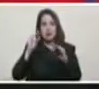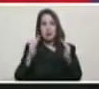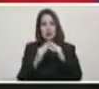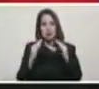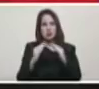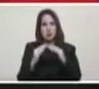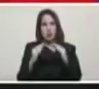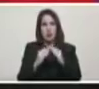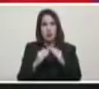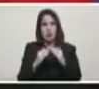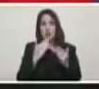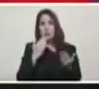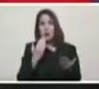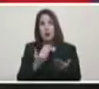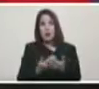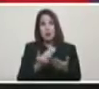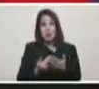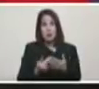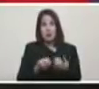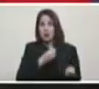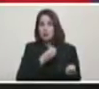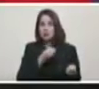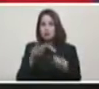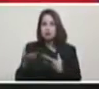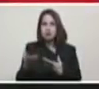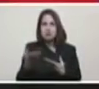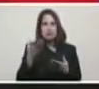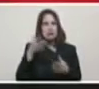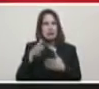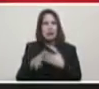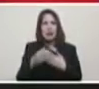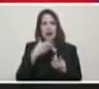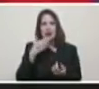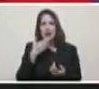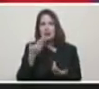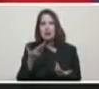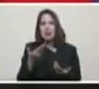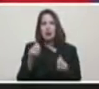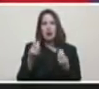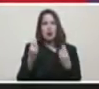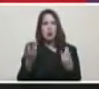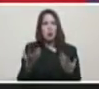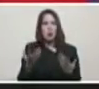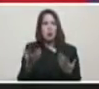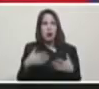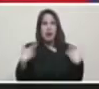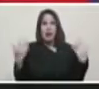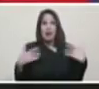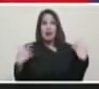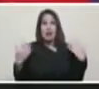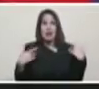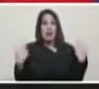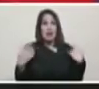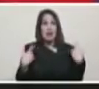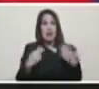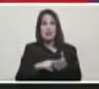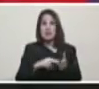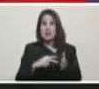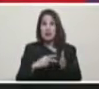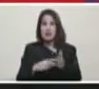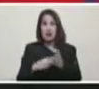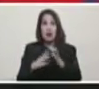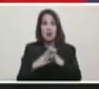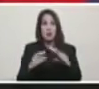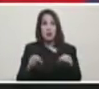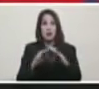vamos a pedirle que sea ella quien le cuente a usted quien le comente Bueno cómo se siente y la alegría que significa así como para las demás familias que hoy